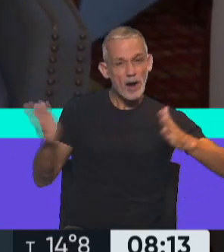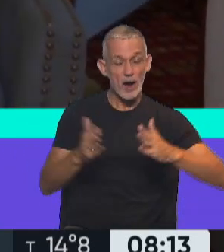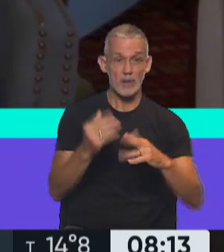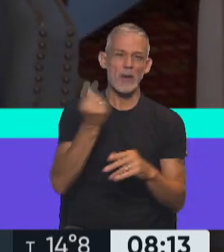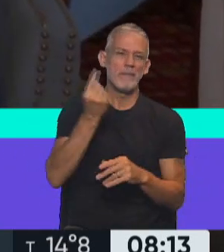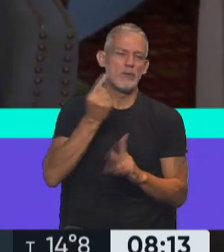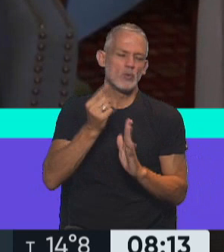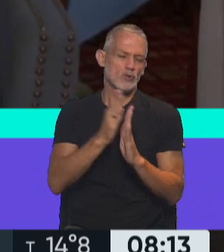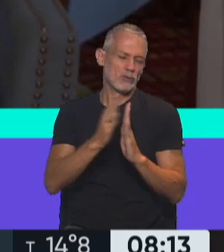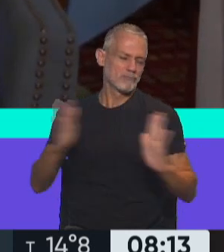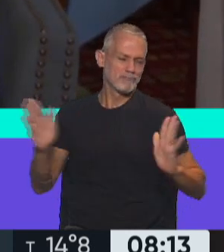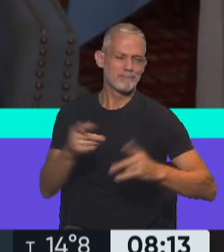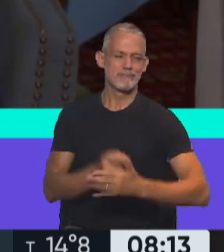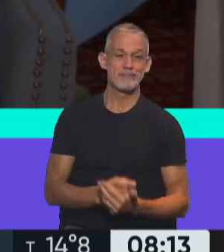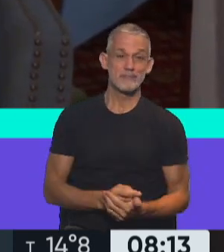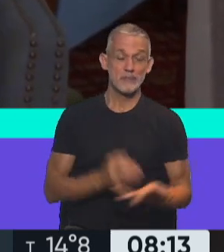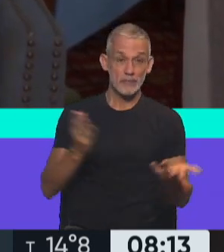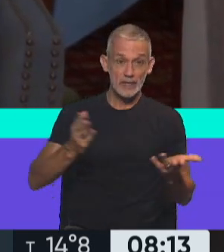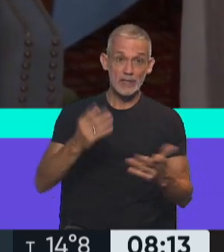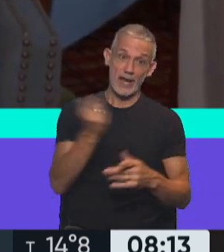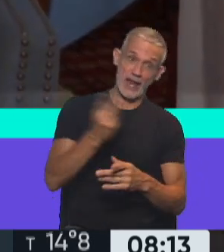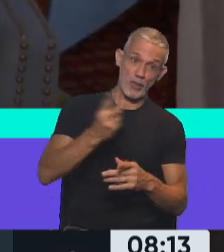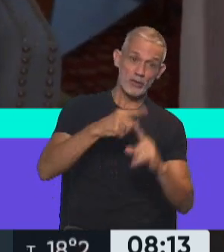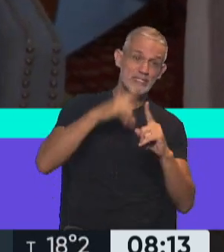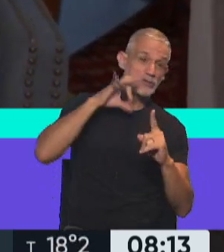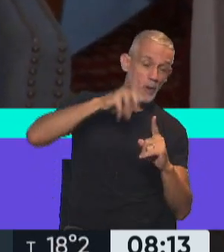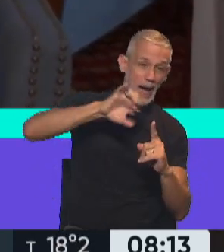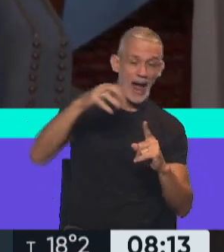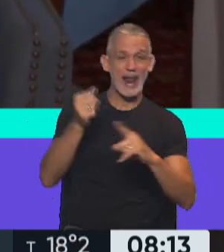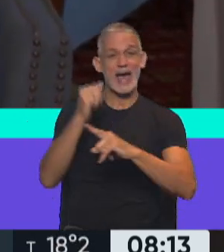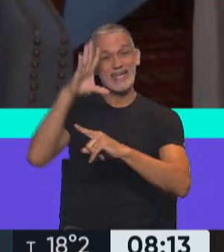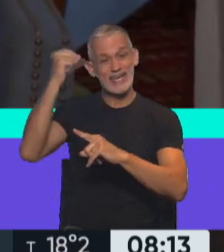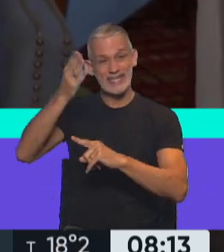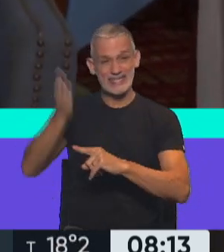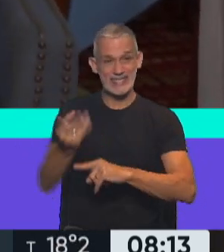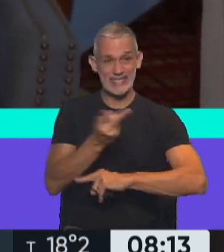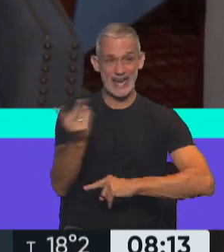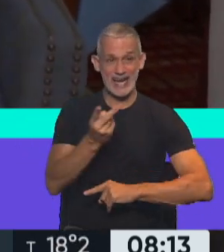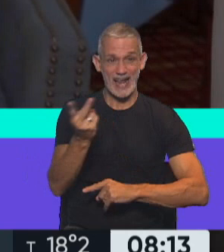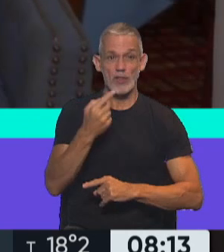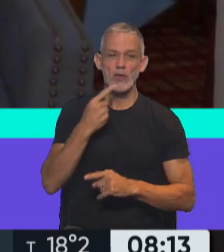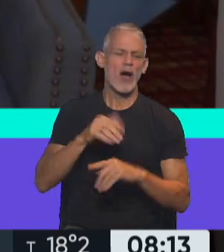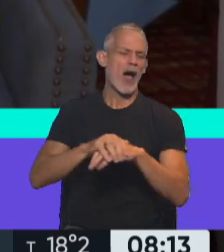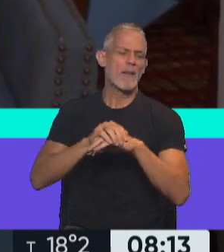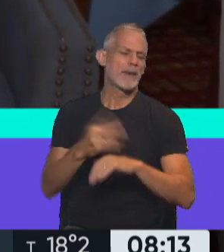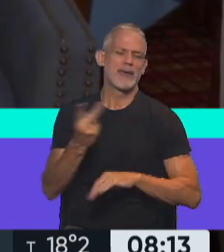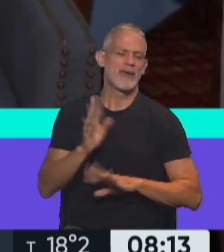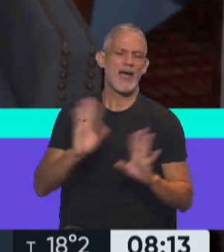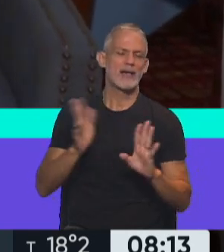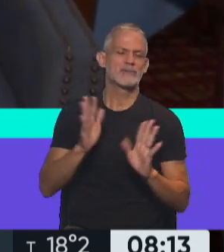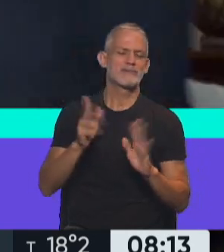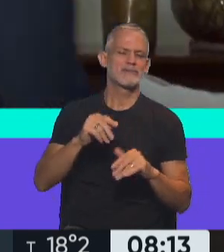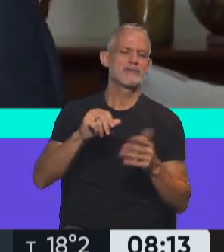varios minutos. Destacaron tanto Xiomara Castro como la vicepresidenta Cristina Fernández la amistad que hay entre